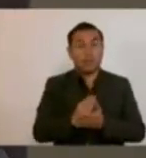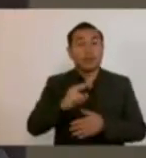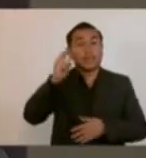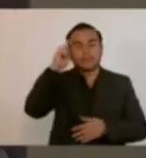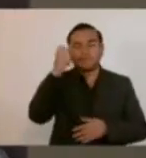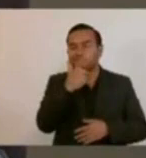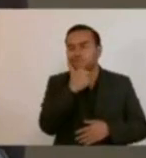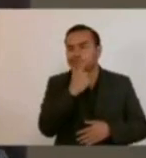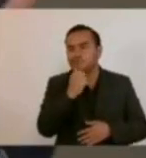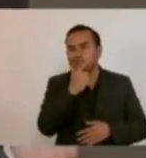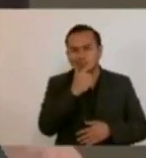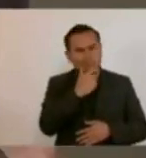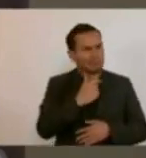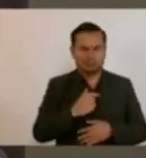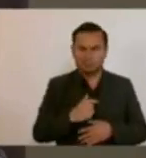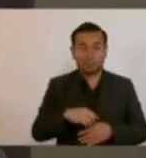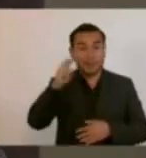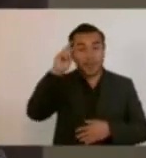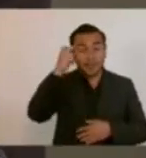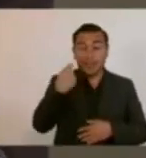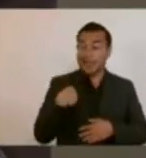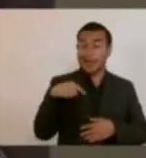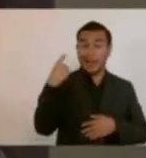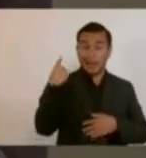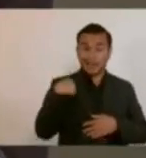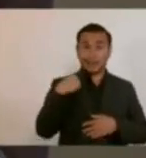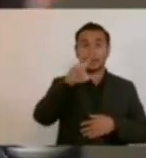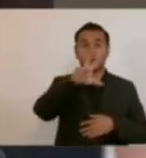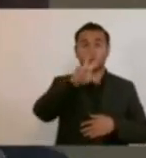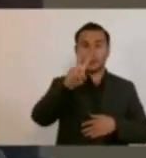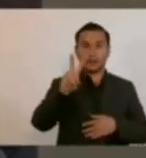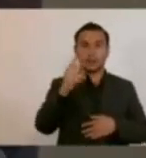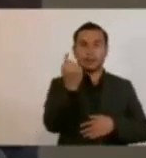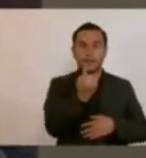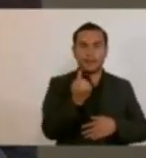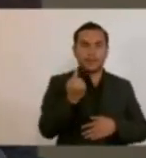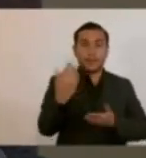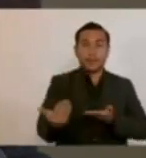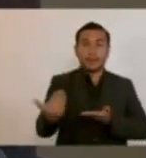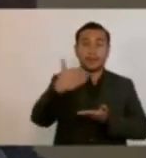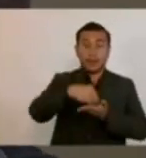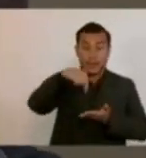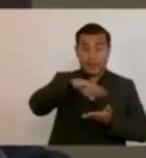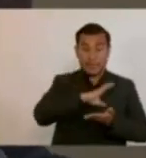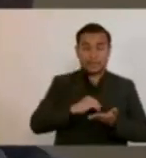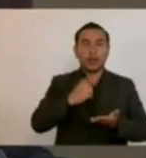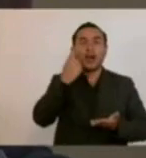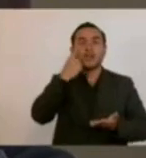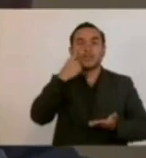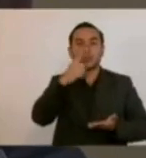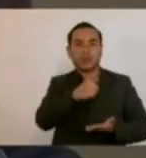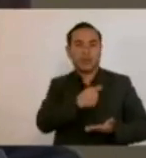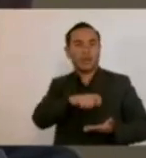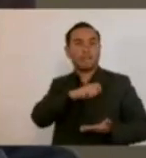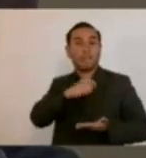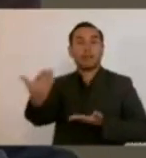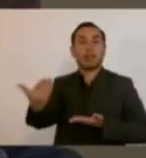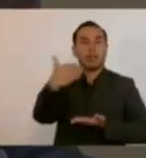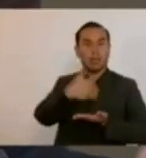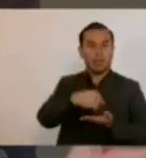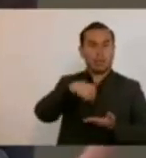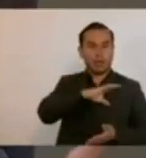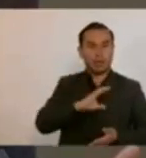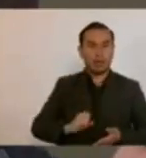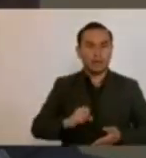cerrado. Por ejemplo, ayer vinieron 32 salvadoreños de España. Los 32 están en aislamiento. Eso no quiere decir que están enfermos ni que estén en sospecha de